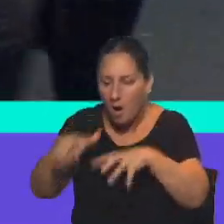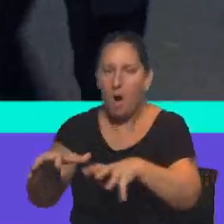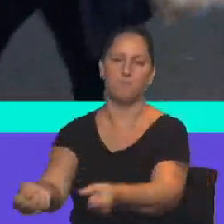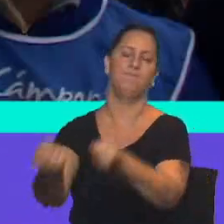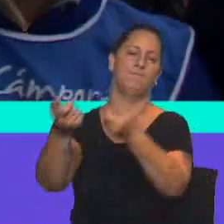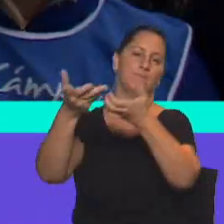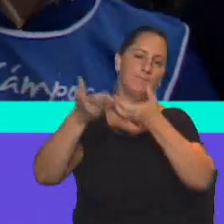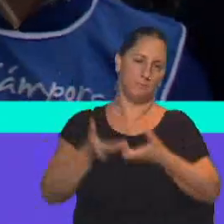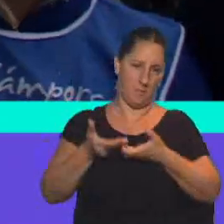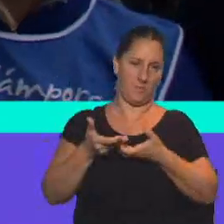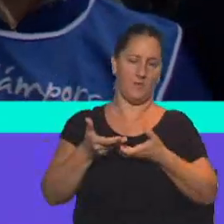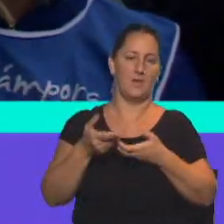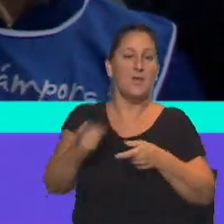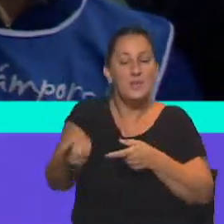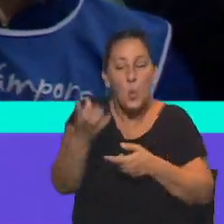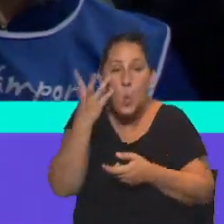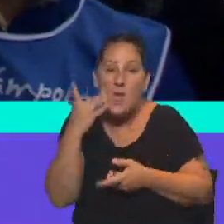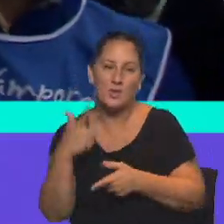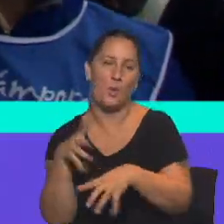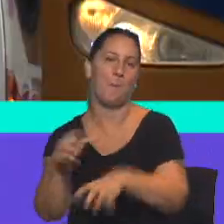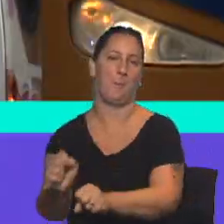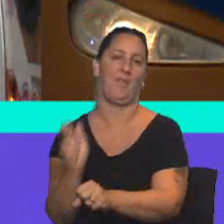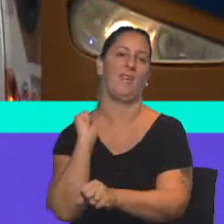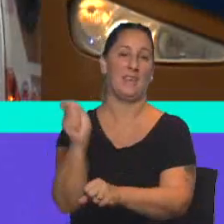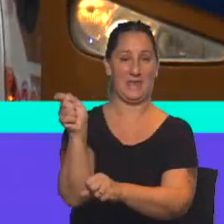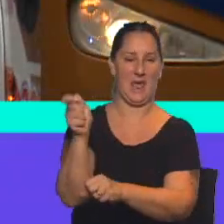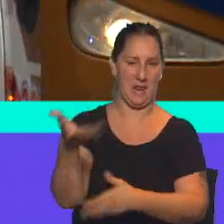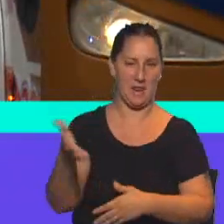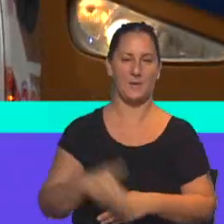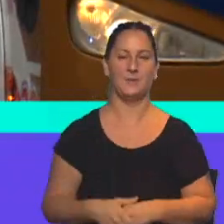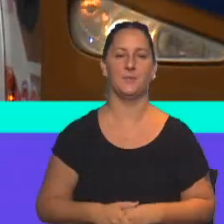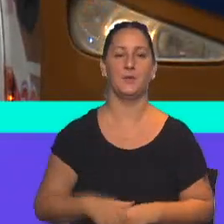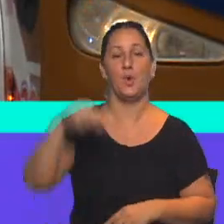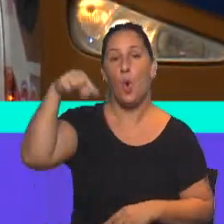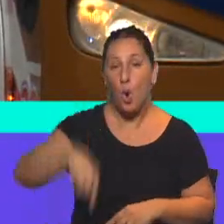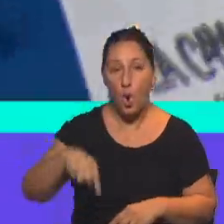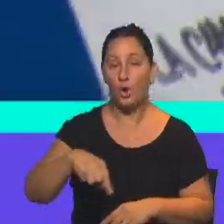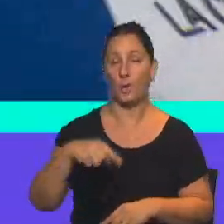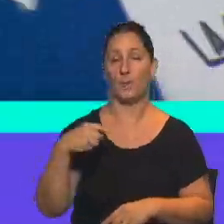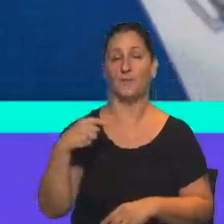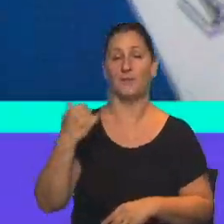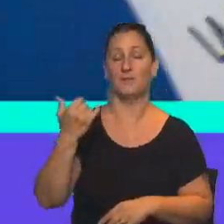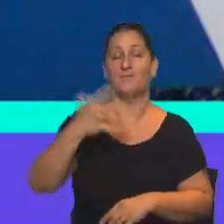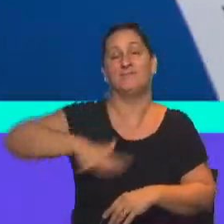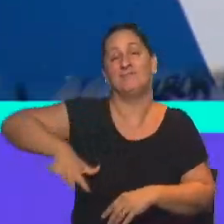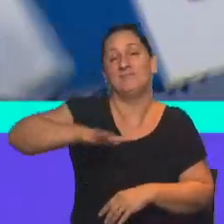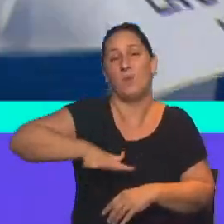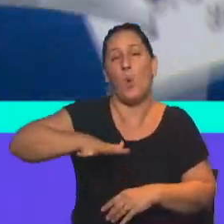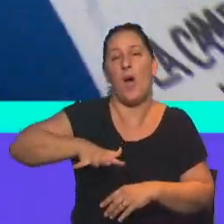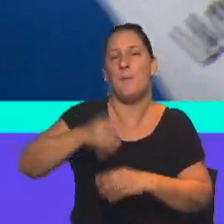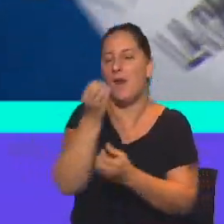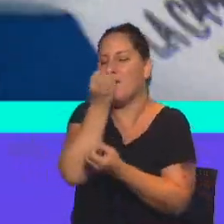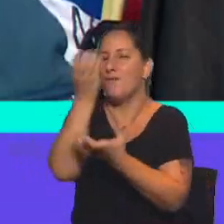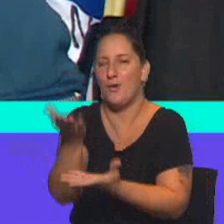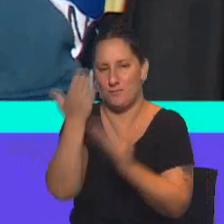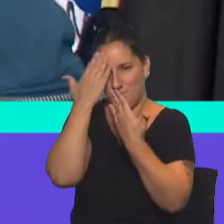identidad a esos huesitos que se encontraron en ese lugar, y hoy tenemos un lugar donde poner una flor,